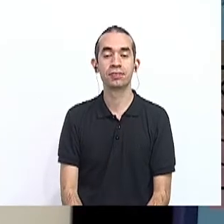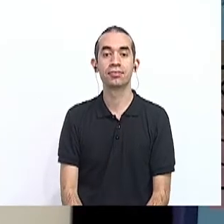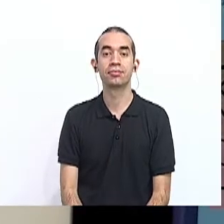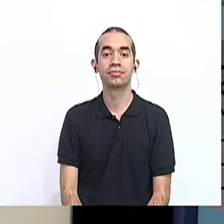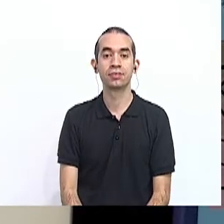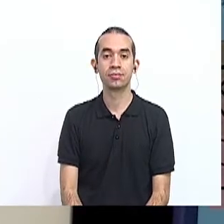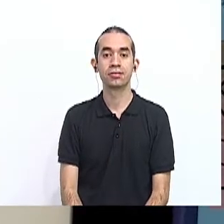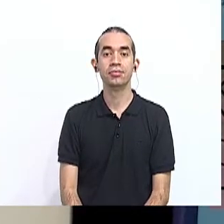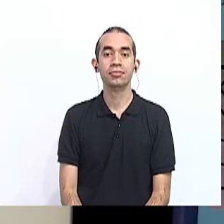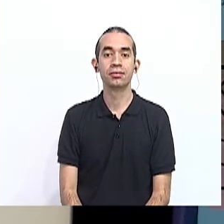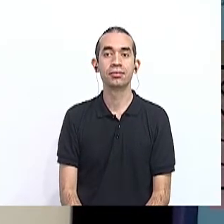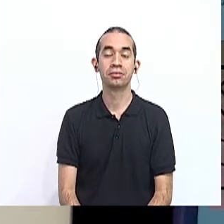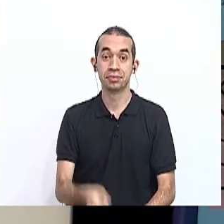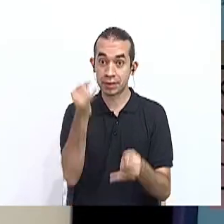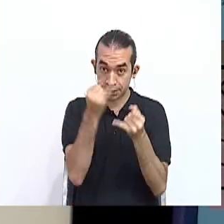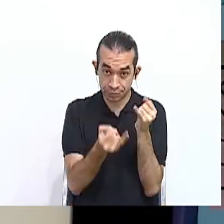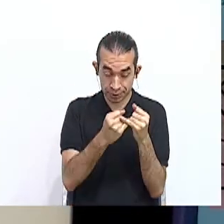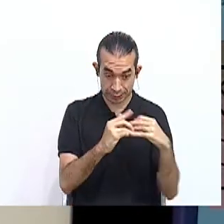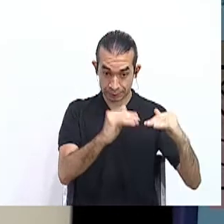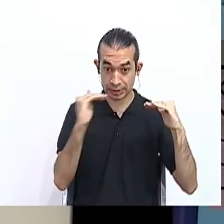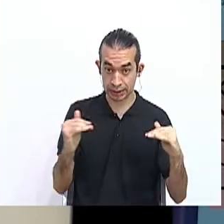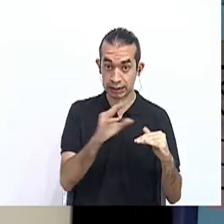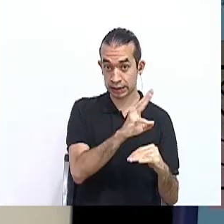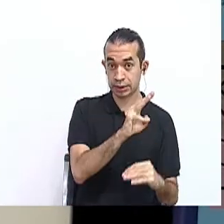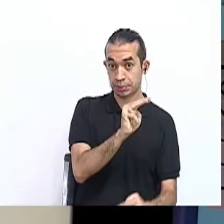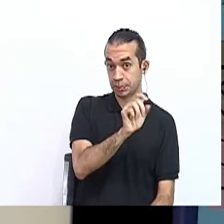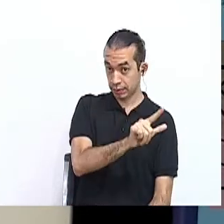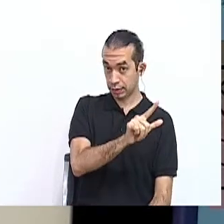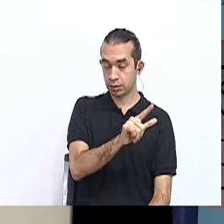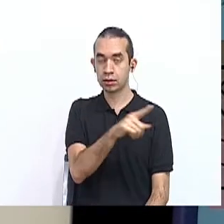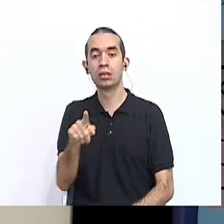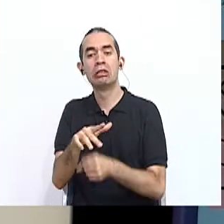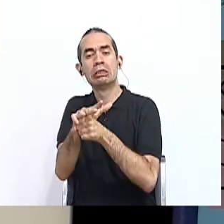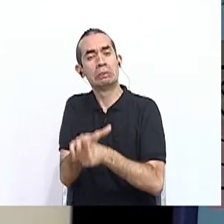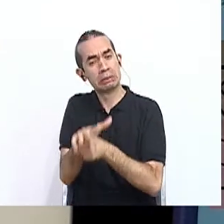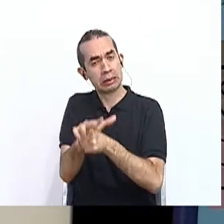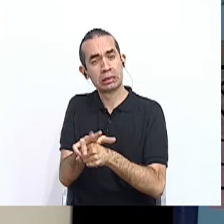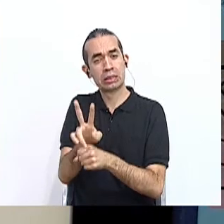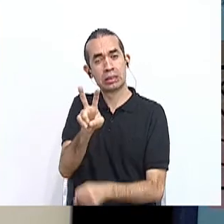Y la última, con un volumen de 6 mililitros, una presión de